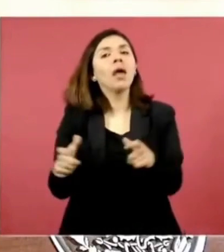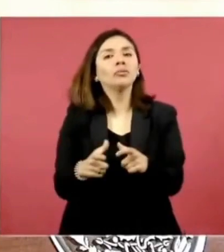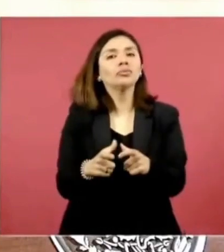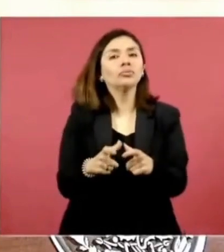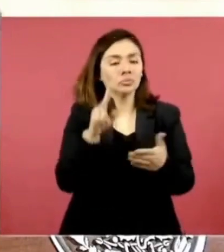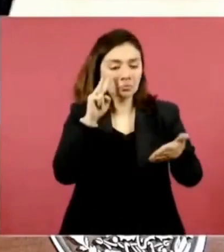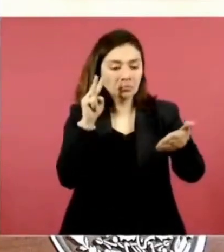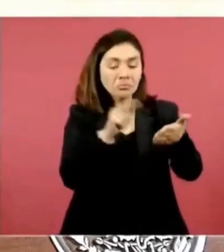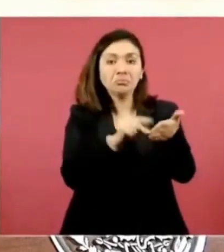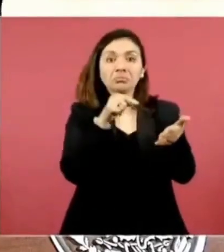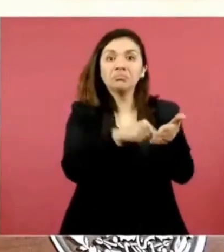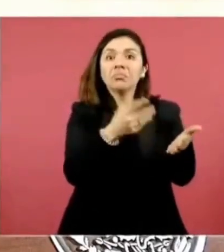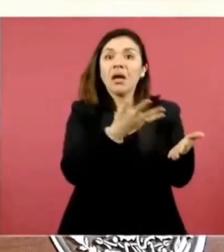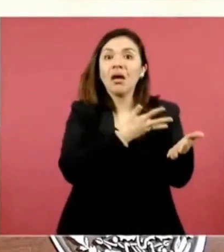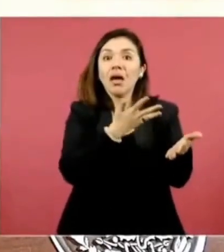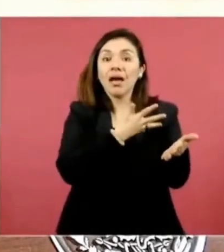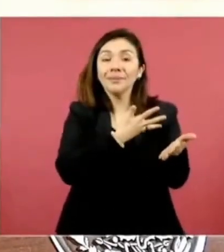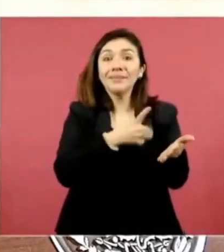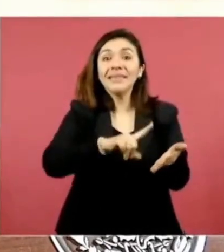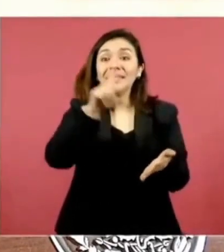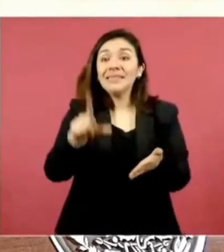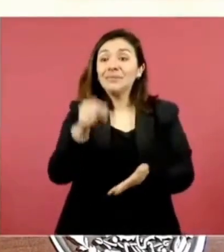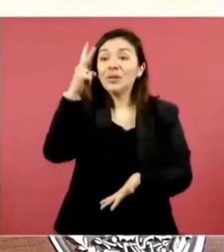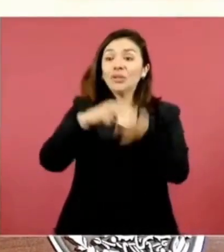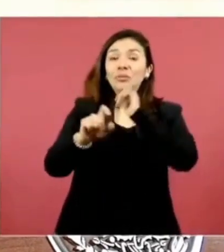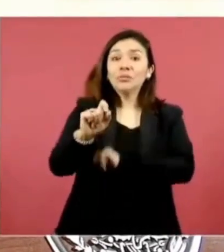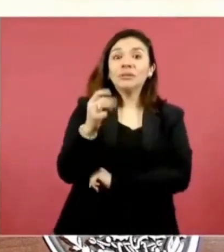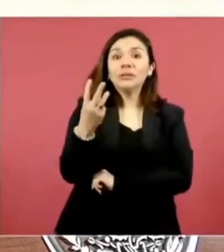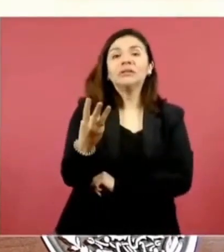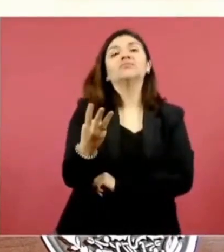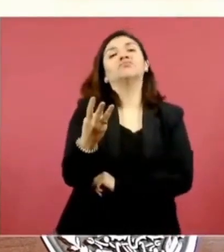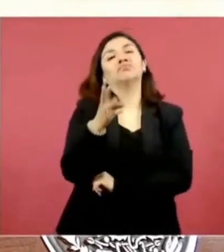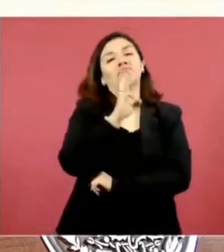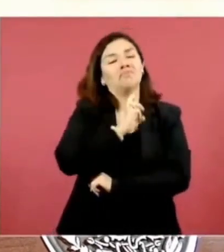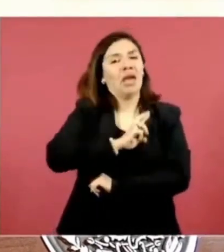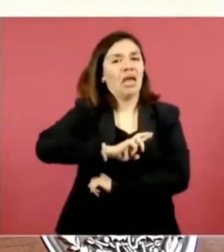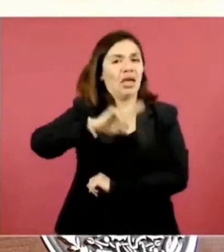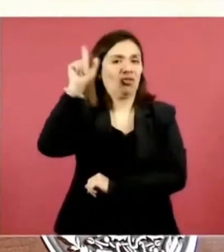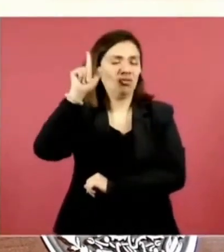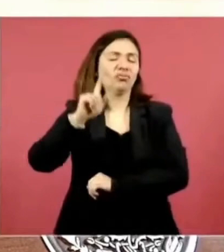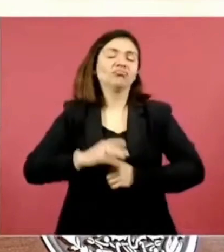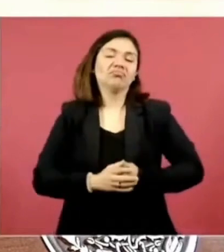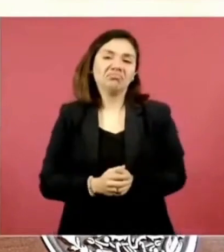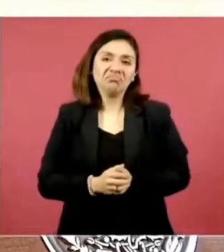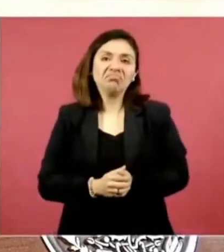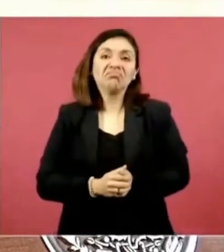Y este año mucho mejor, mucho mejor.